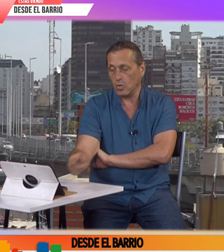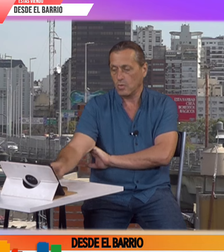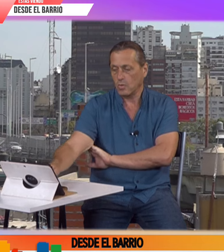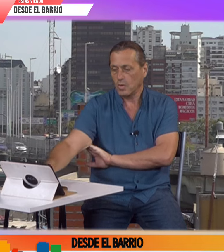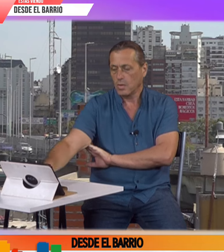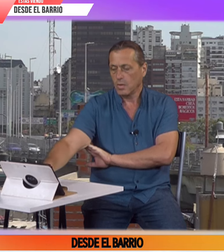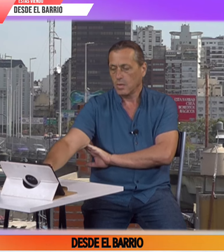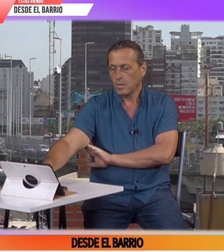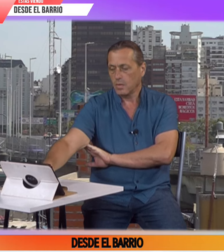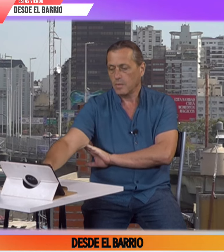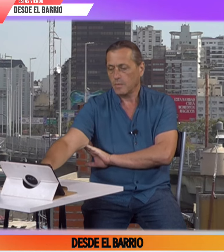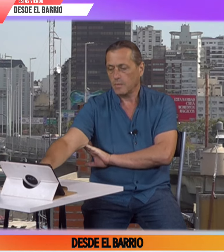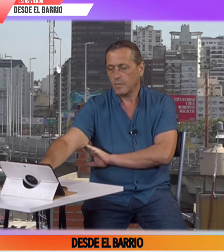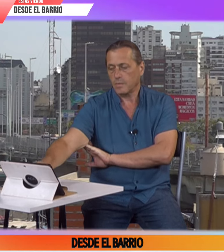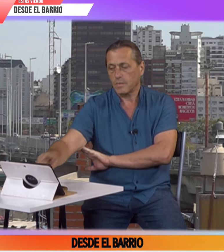bono,